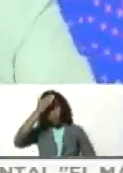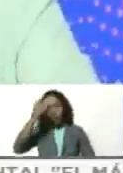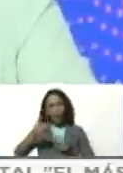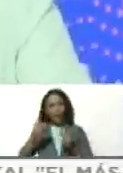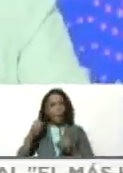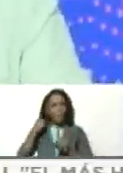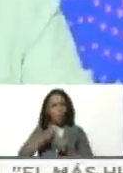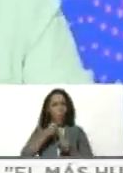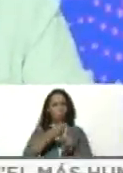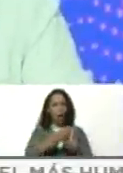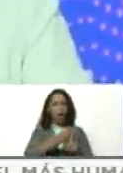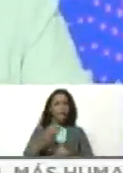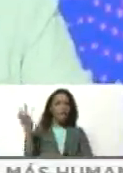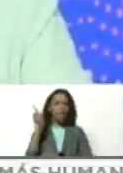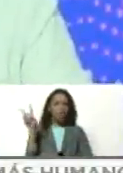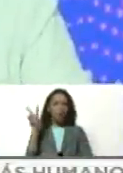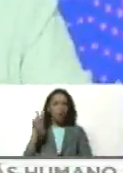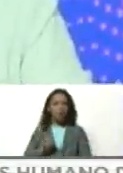atacar a Venezuela?